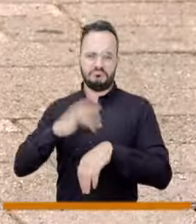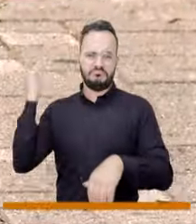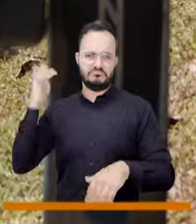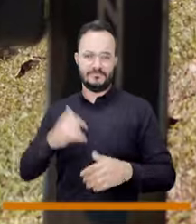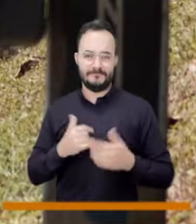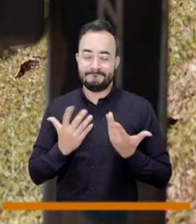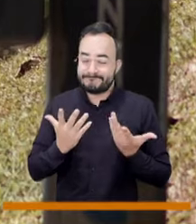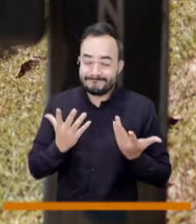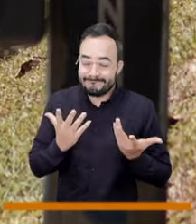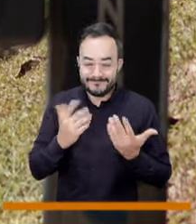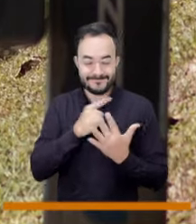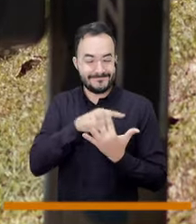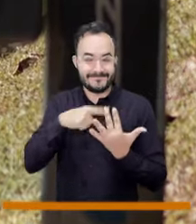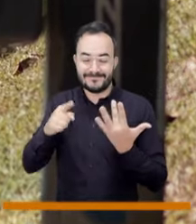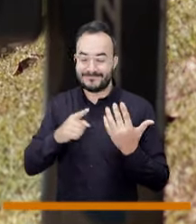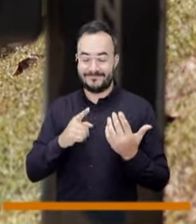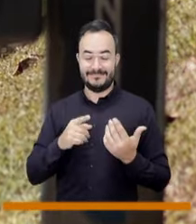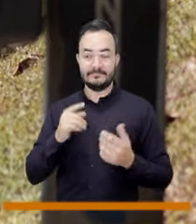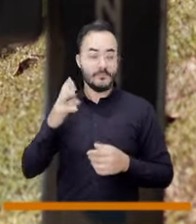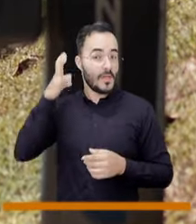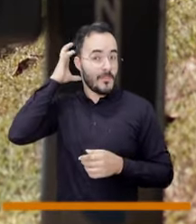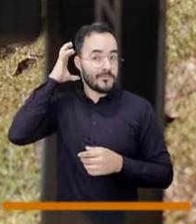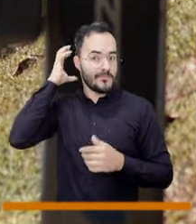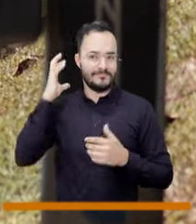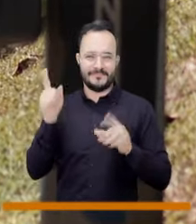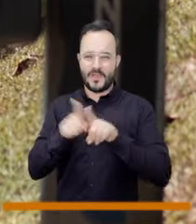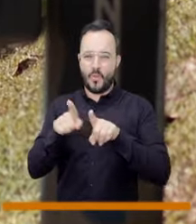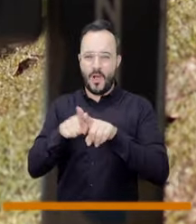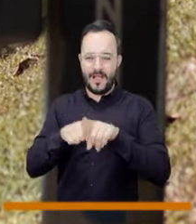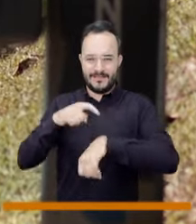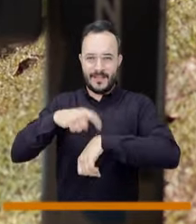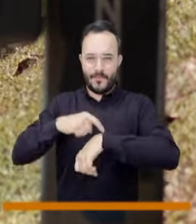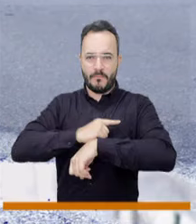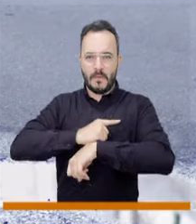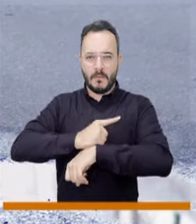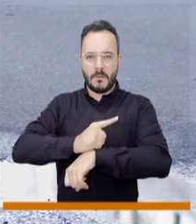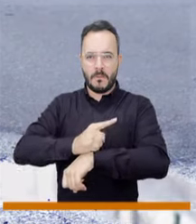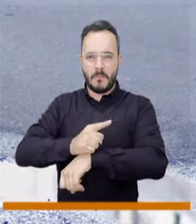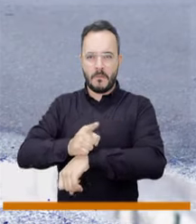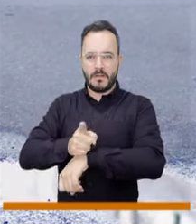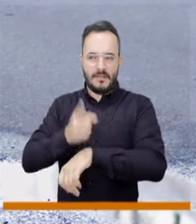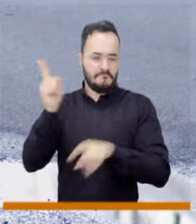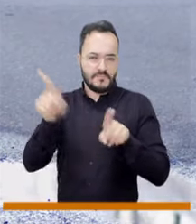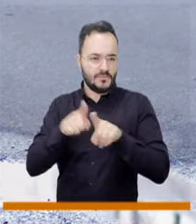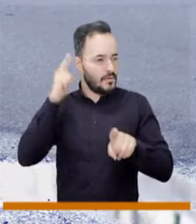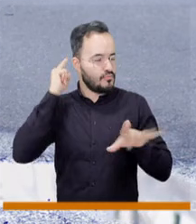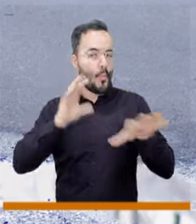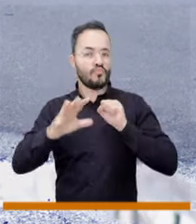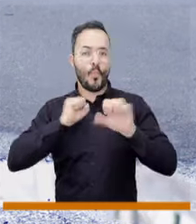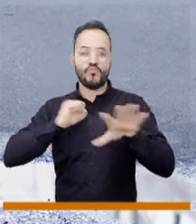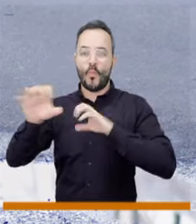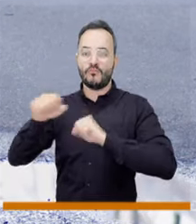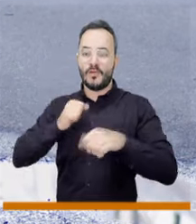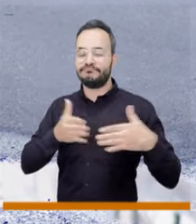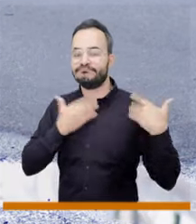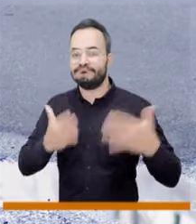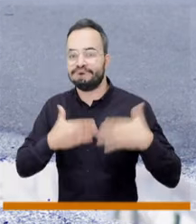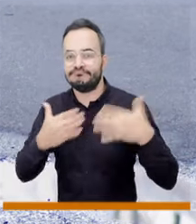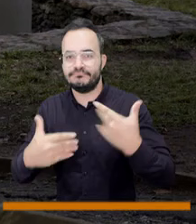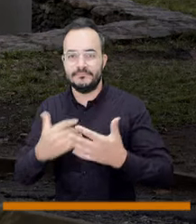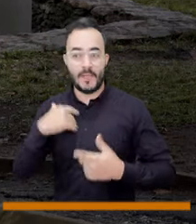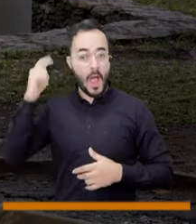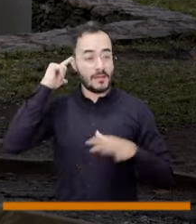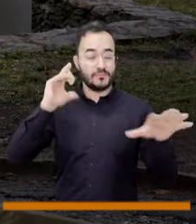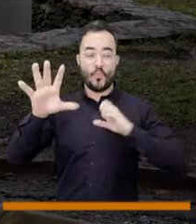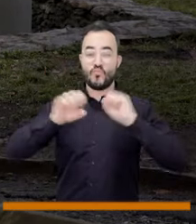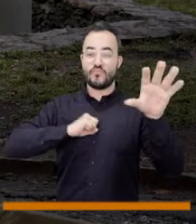componente bioquímico, que además recibe información de afuera y todo eso lo condensa y a partir de ahí tenemos